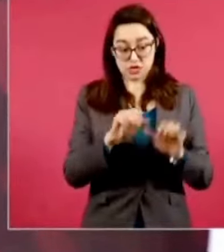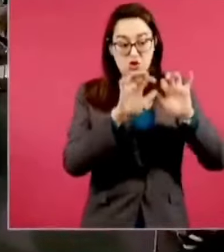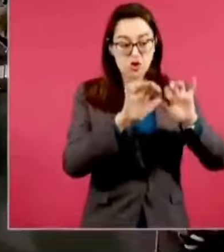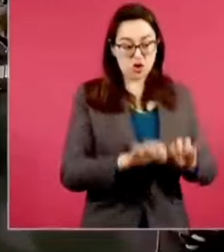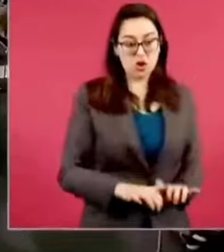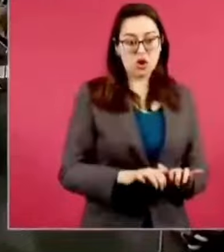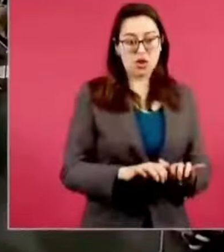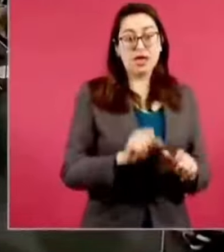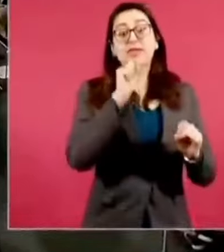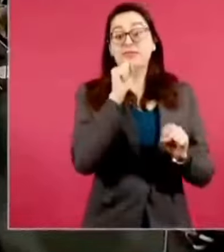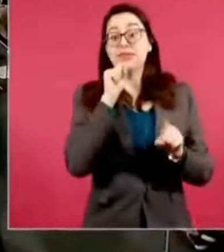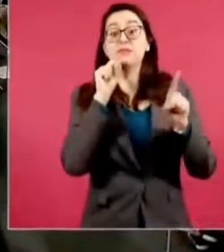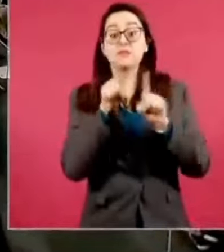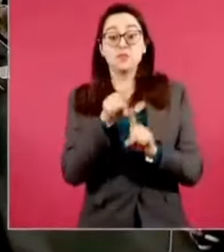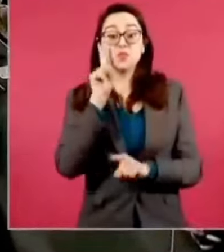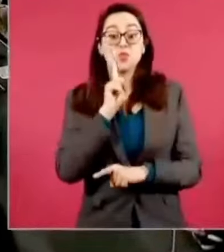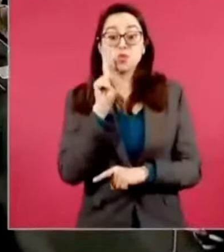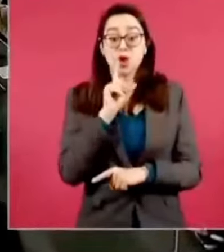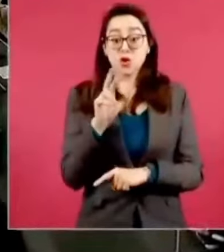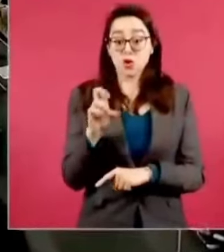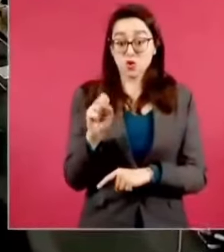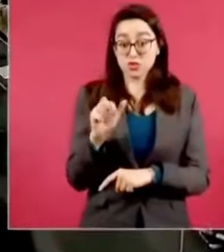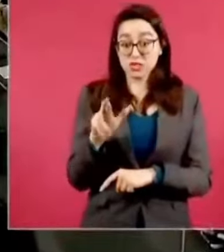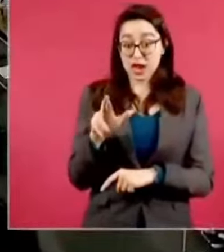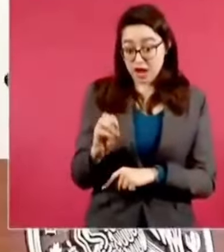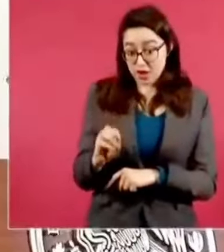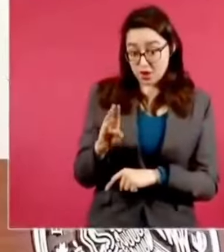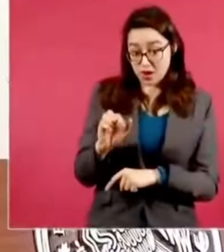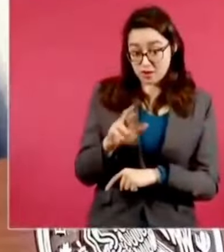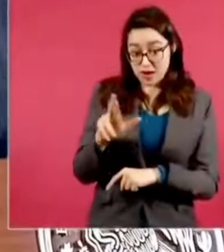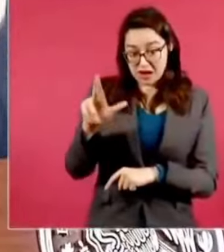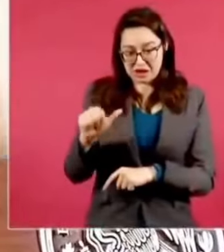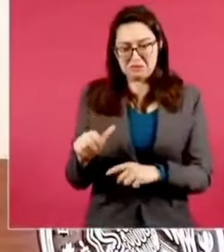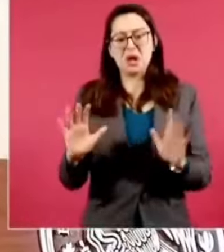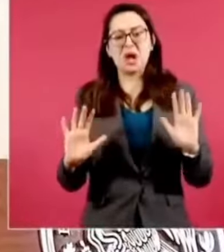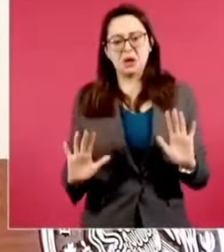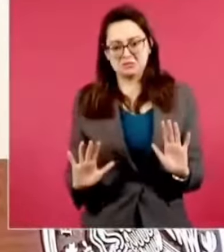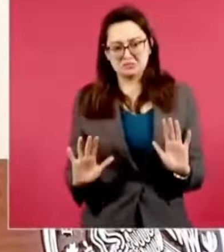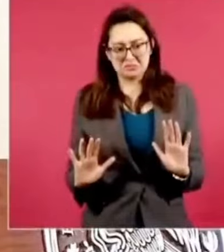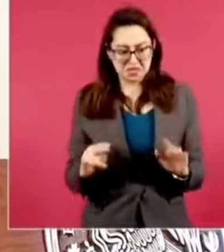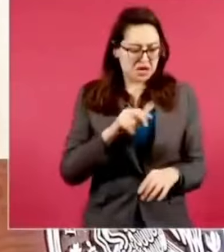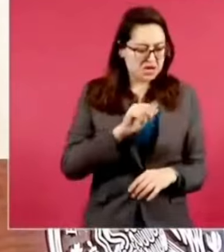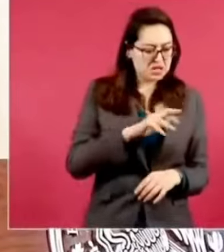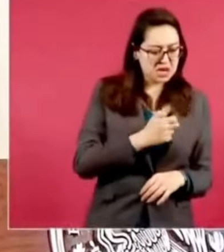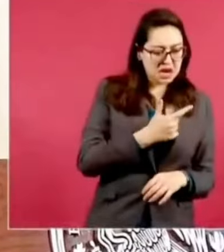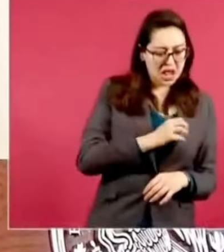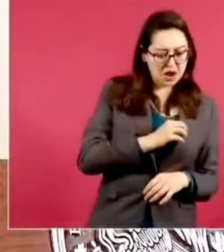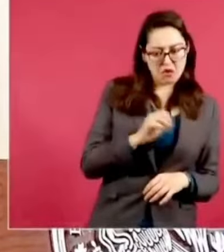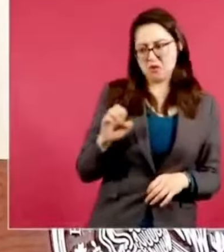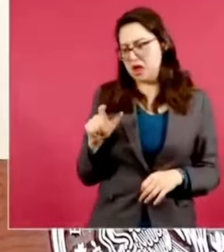doña Rosario Ibarra. Y ahí estaba Naranjo y estaba Elio Flores.